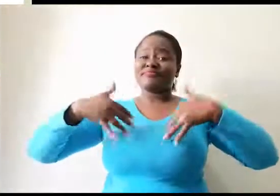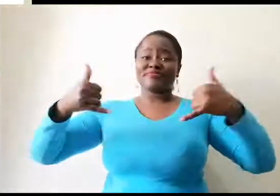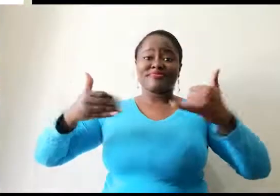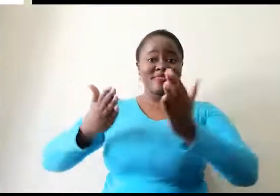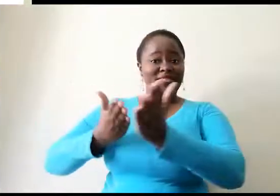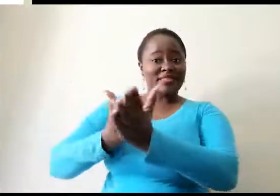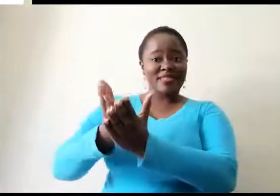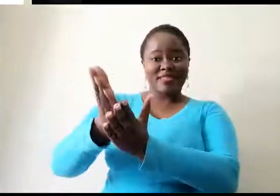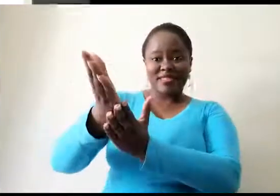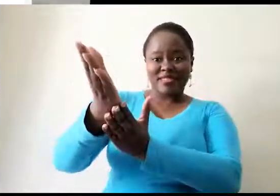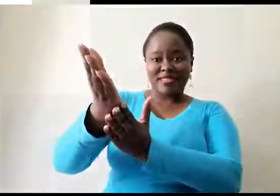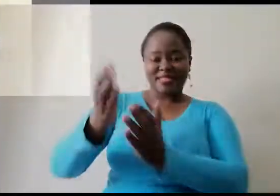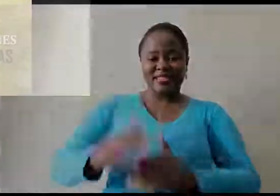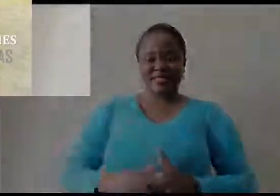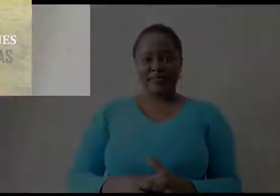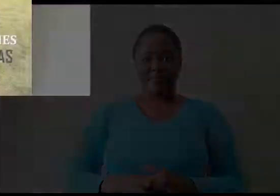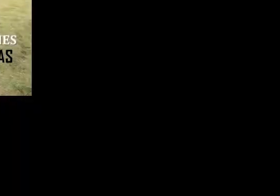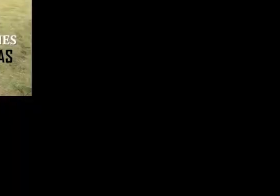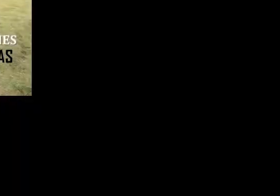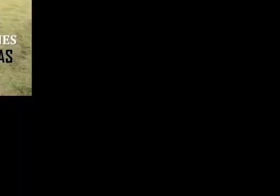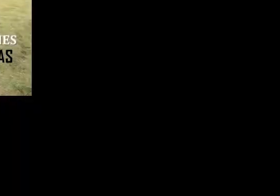supremo.